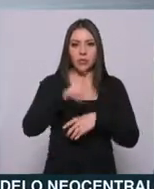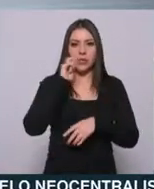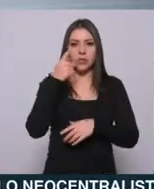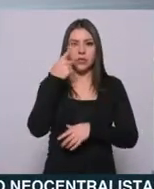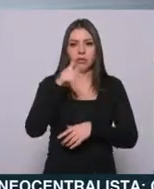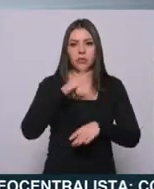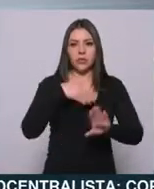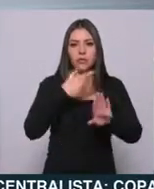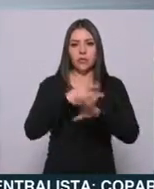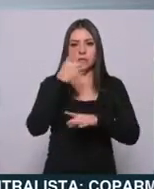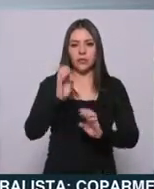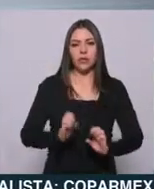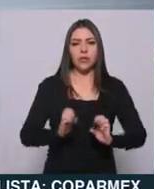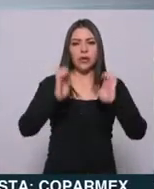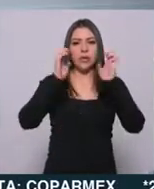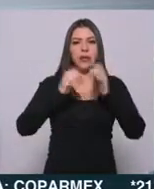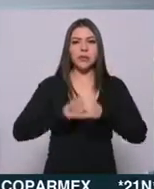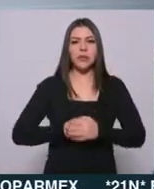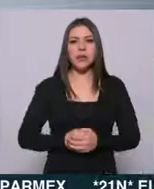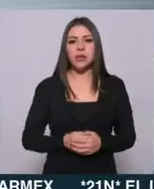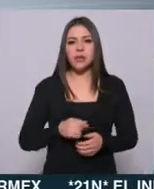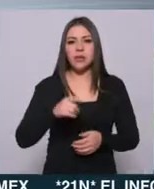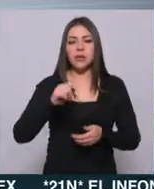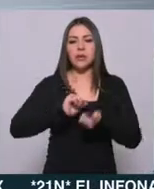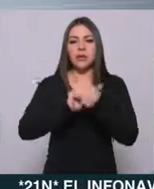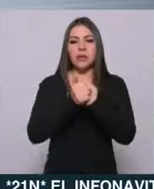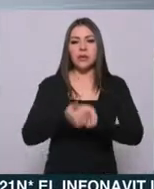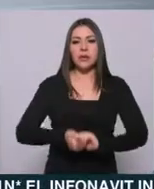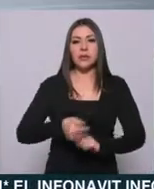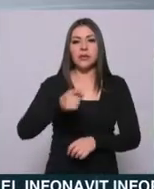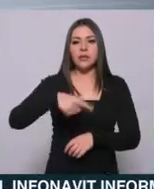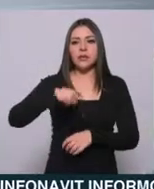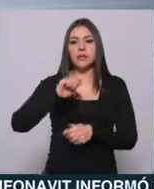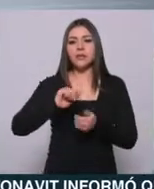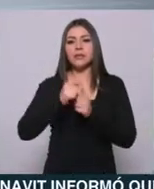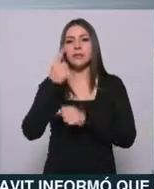edificio. ¿Cómo? Removiendo